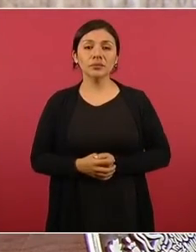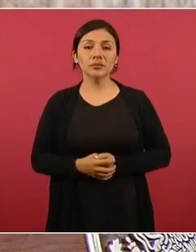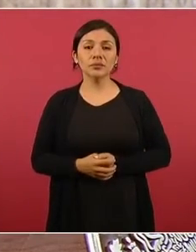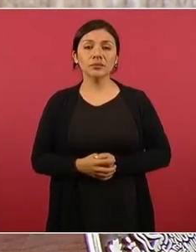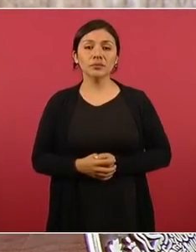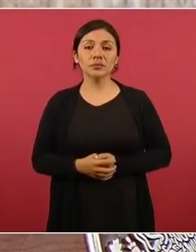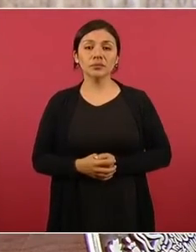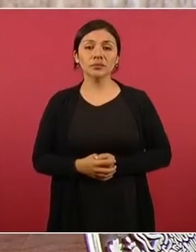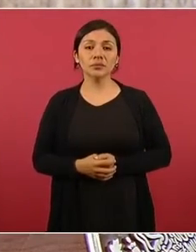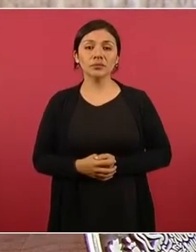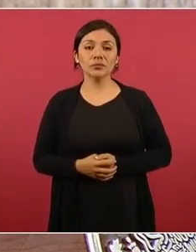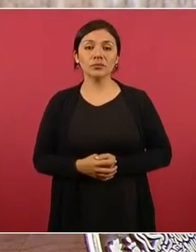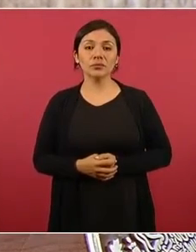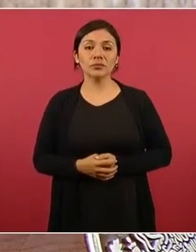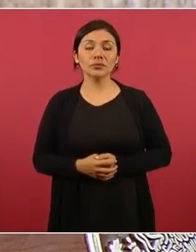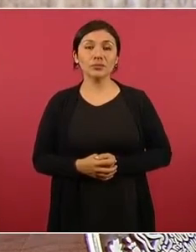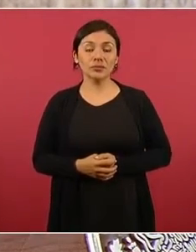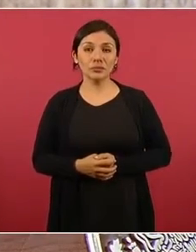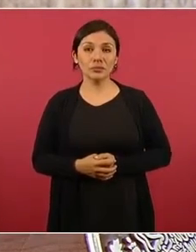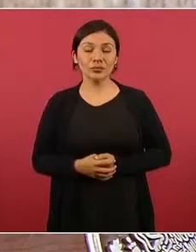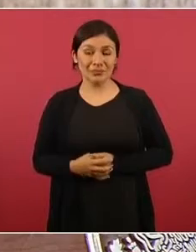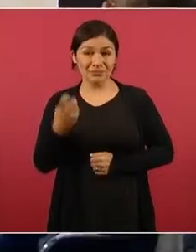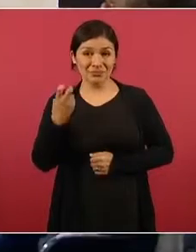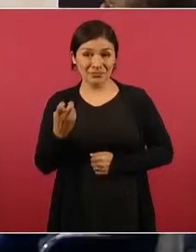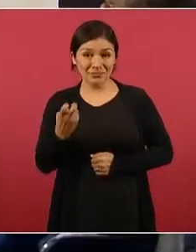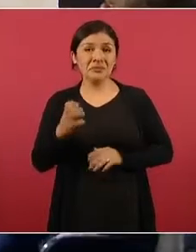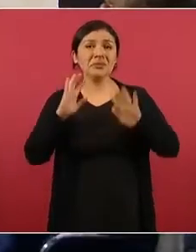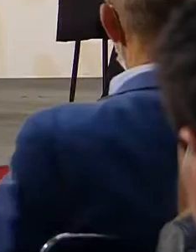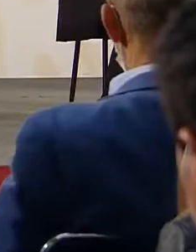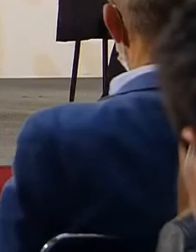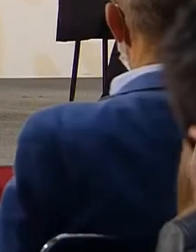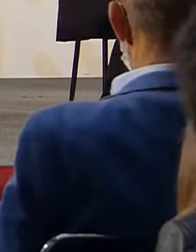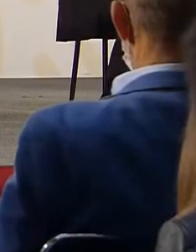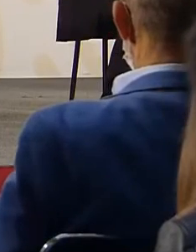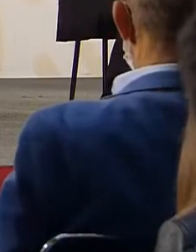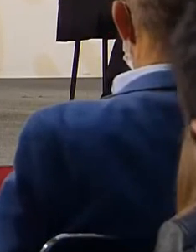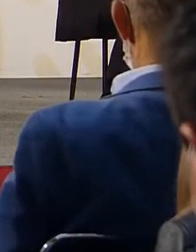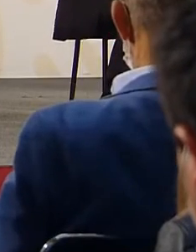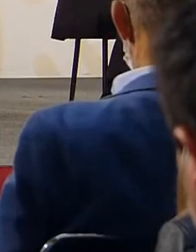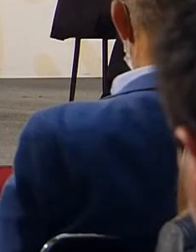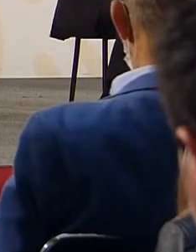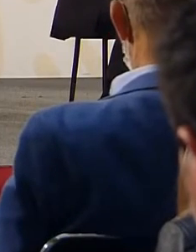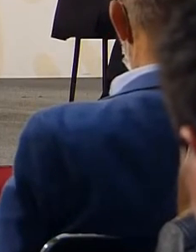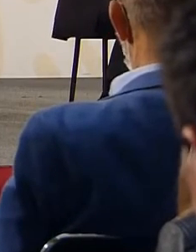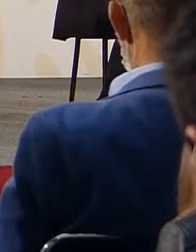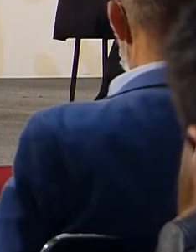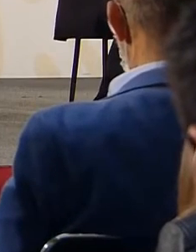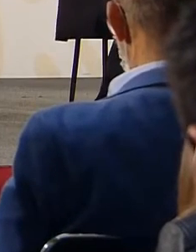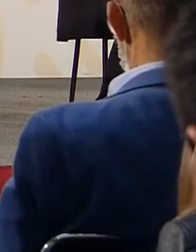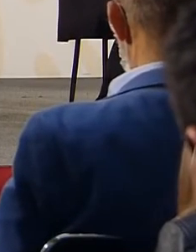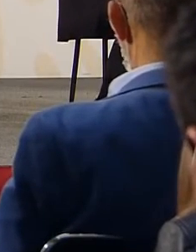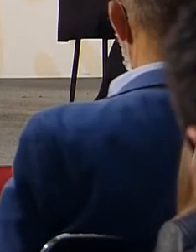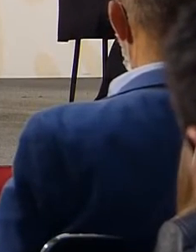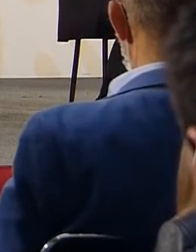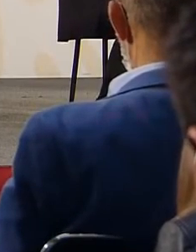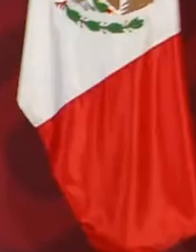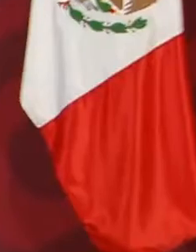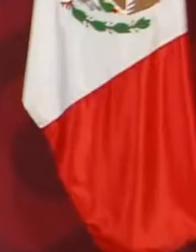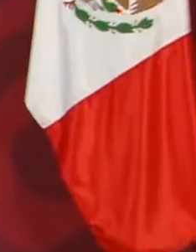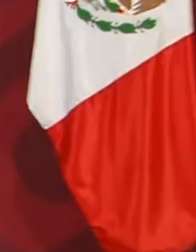Entonces, han creado una campaña, han echado a andar una campaña en contra de los